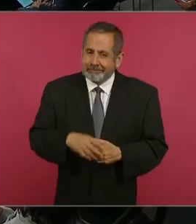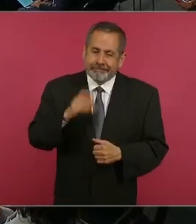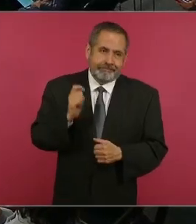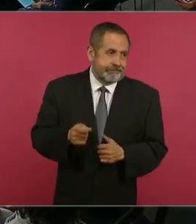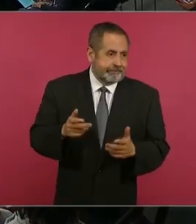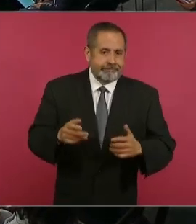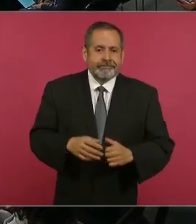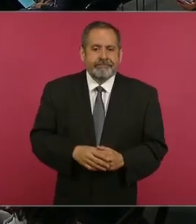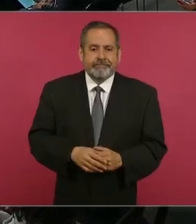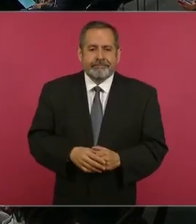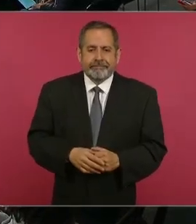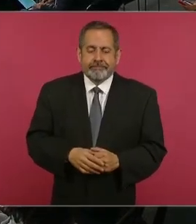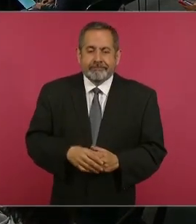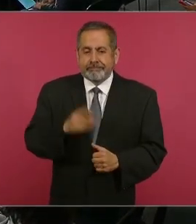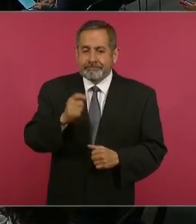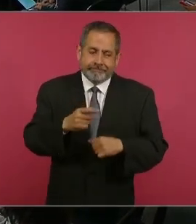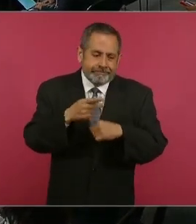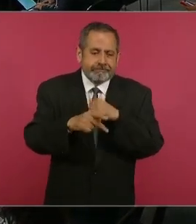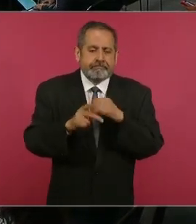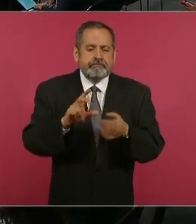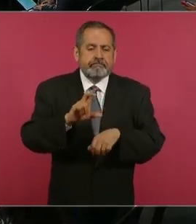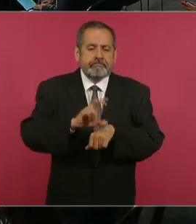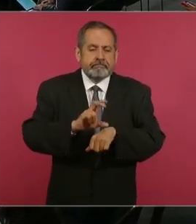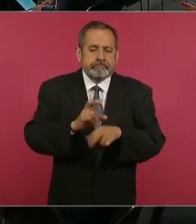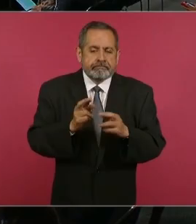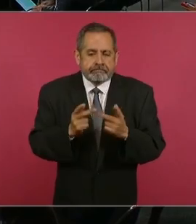significa pues mucho riesgo